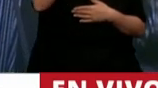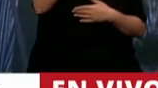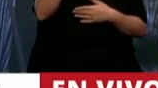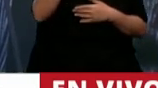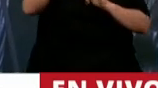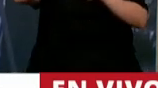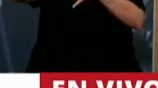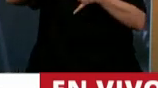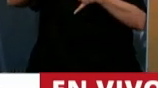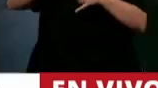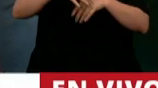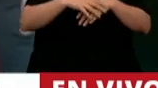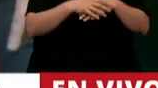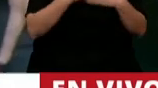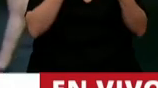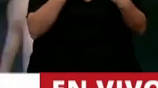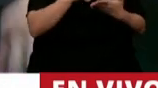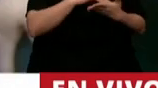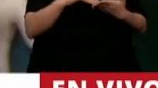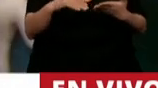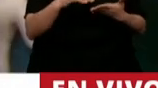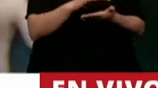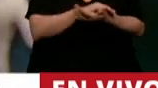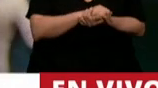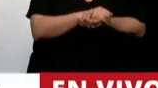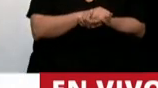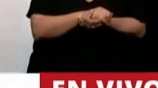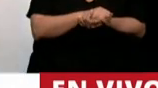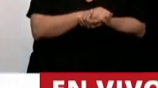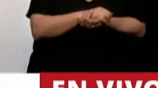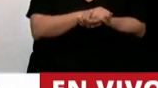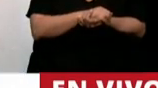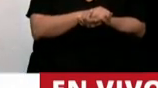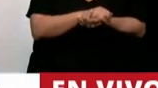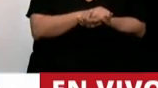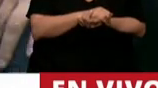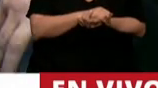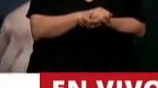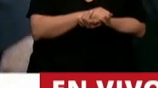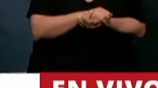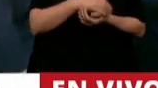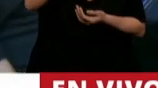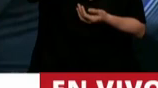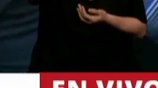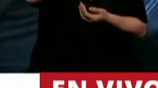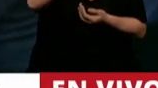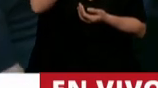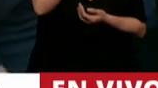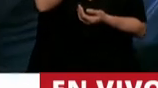Afirmativo, presidente. Gracias, diputado Martiarena. Diputada Gisela